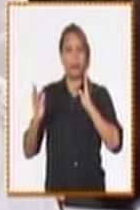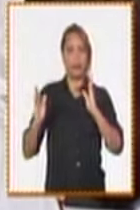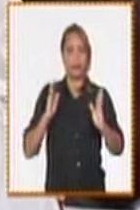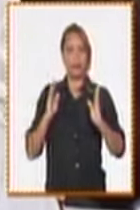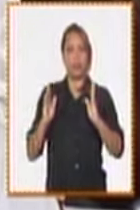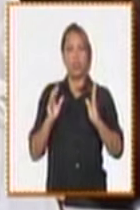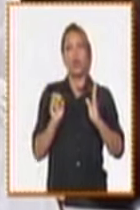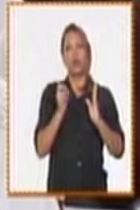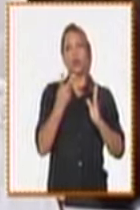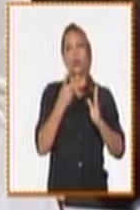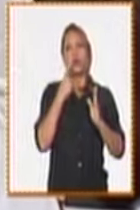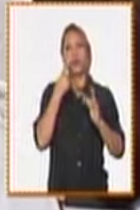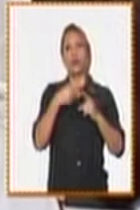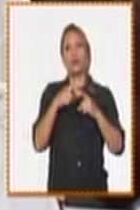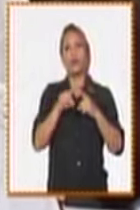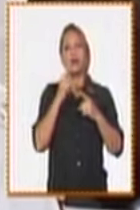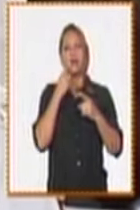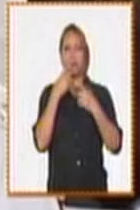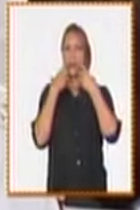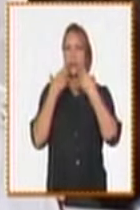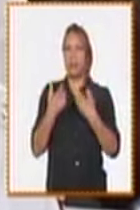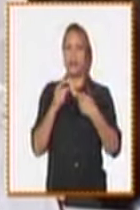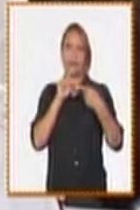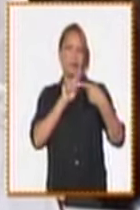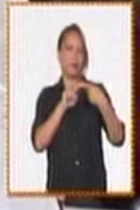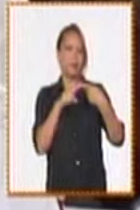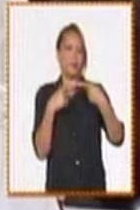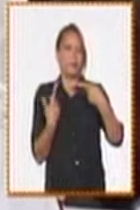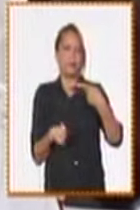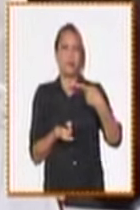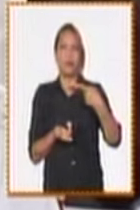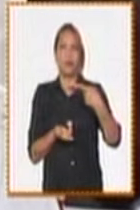que marcarán. En primer lugar,